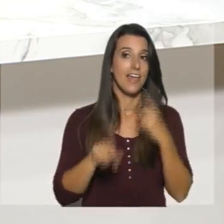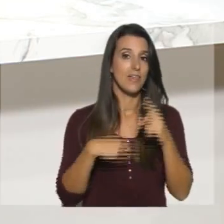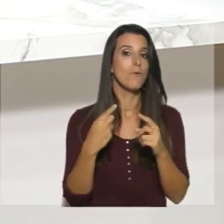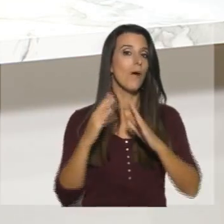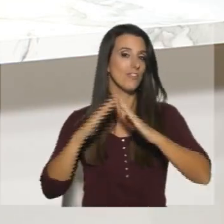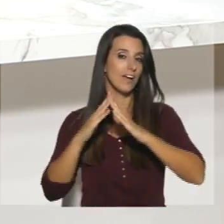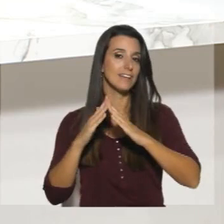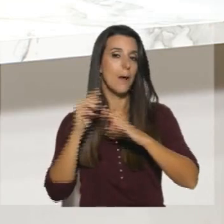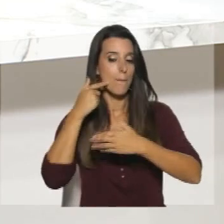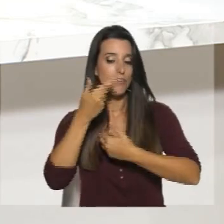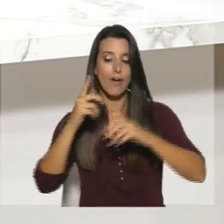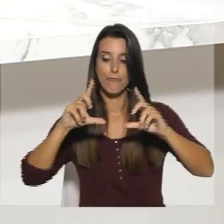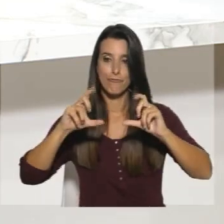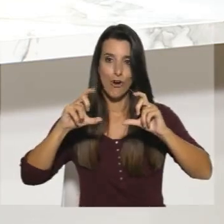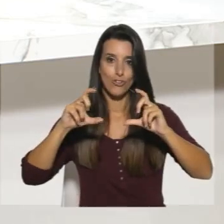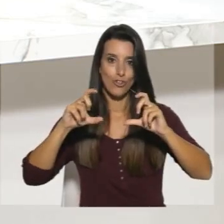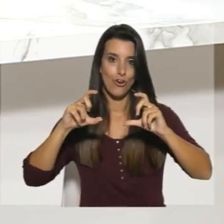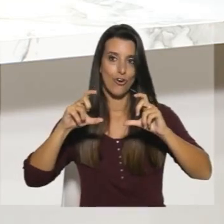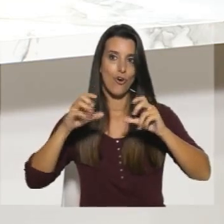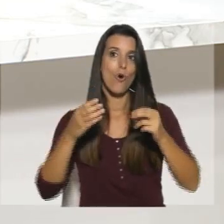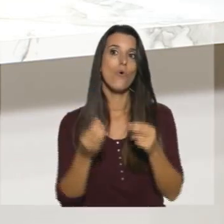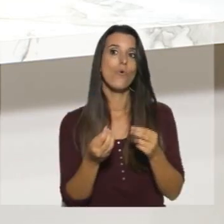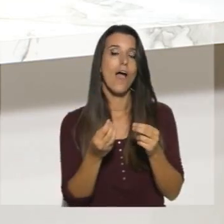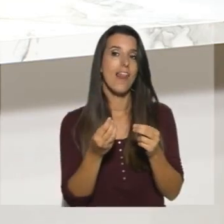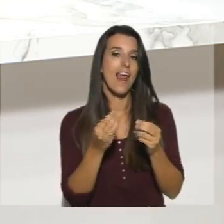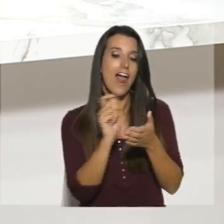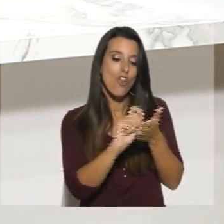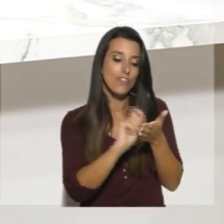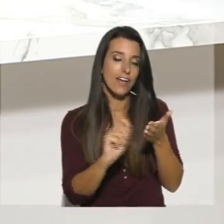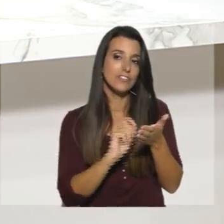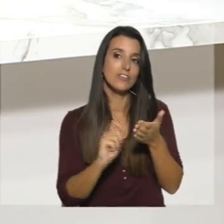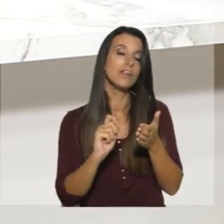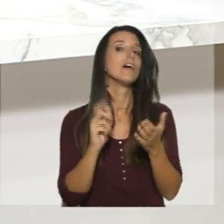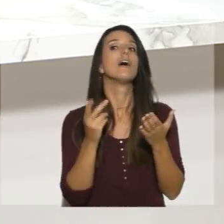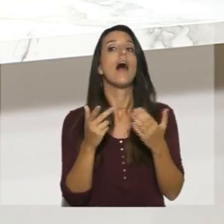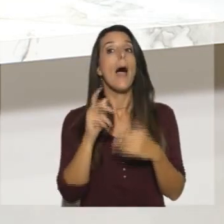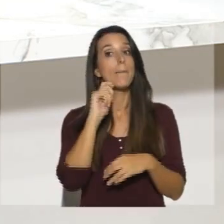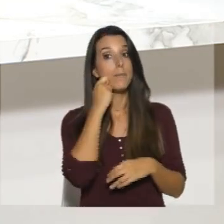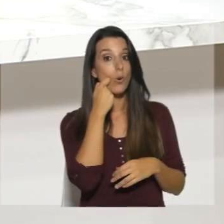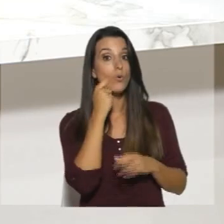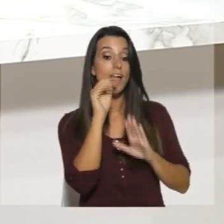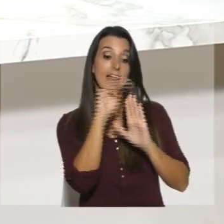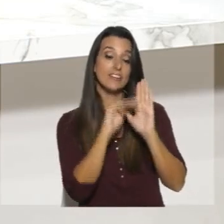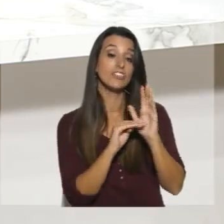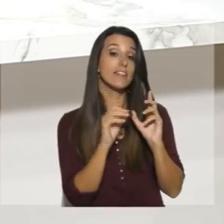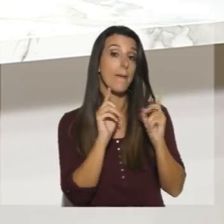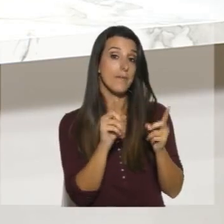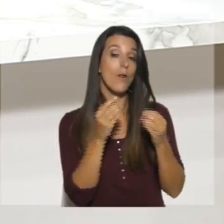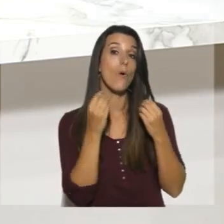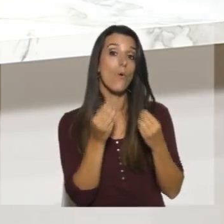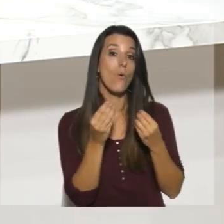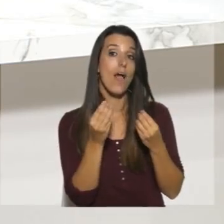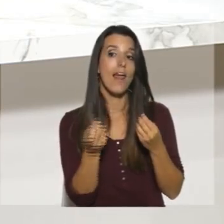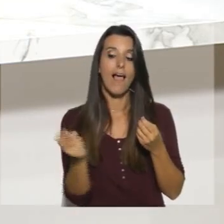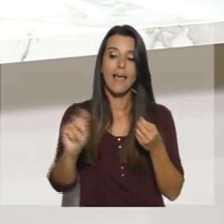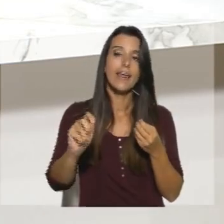voy a mostrar una foto por redes de ahí cómo está, es el librito ahí con las anotaciones. Una cosa que a mí me gusta y la receta, viste, que también lo tiene por arriba, es agregarle